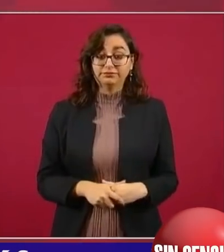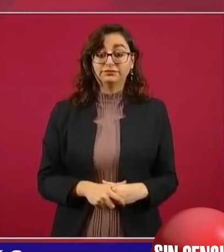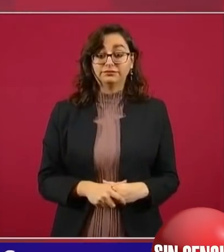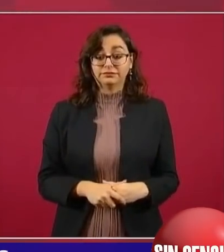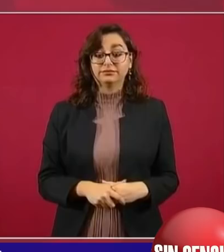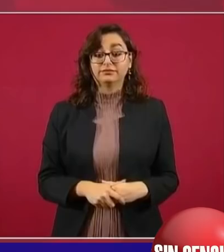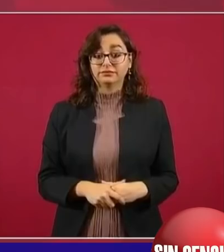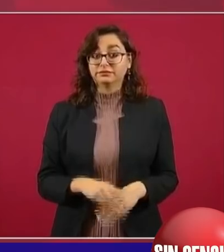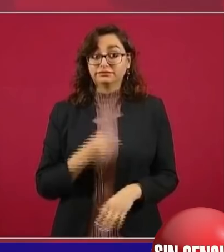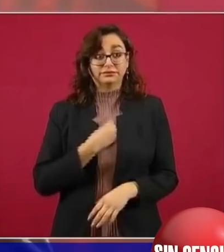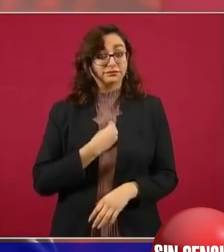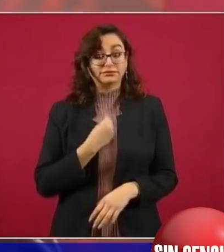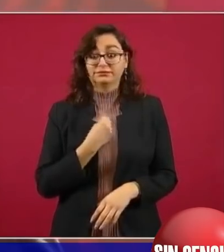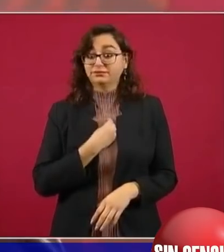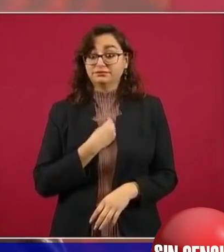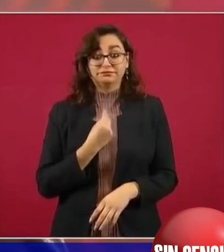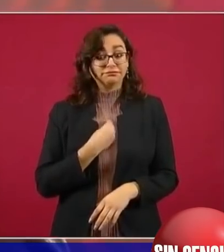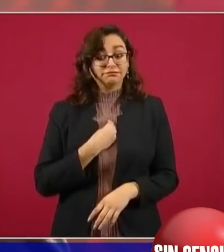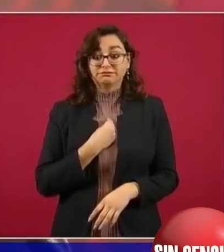los